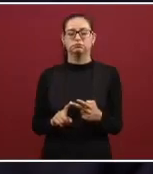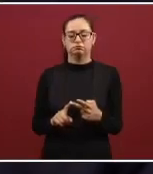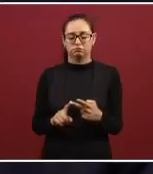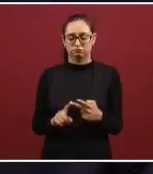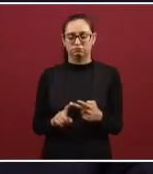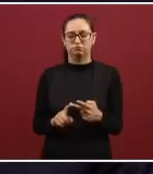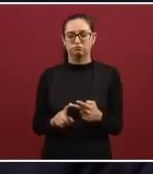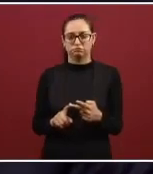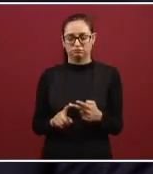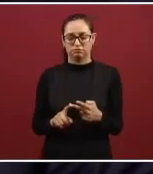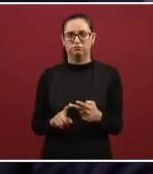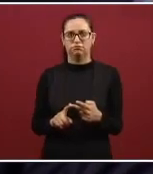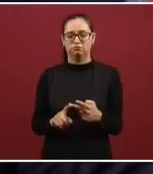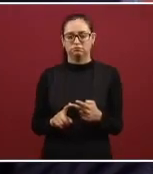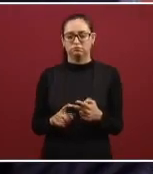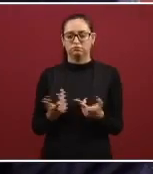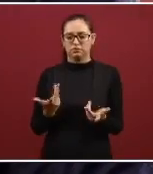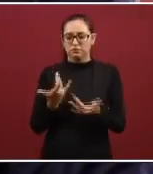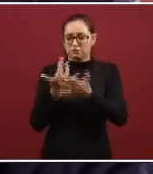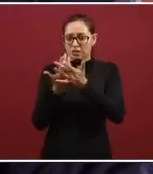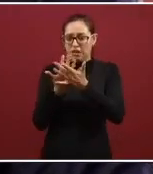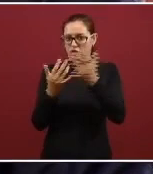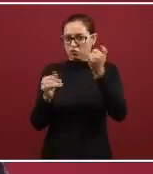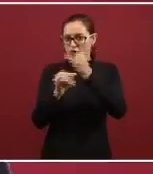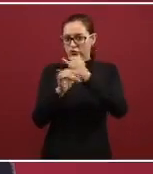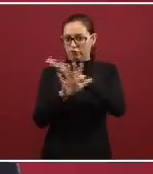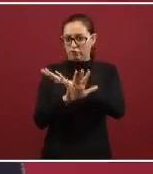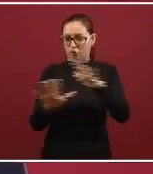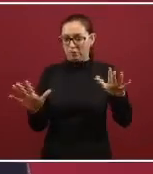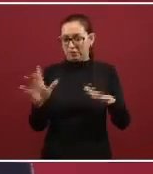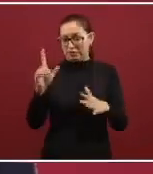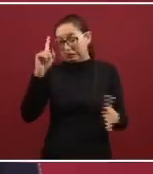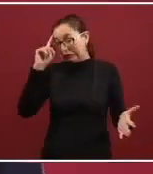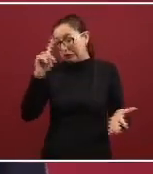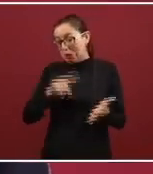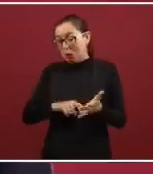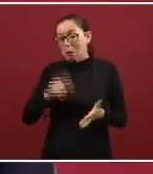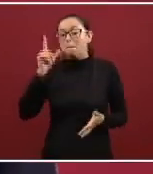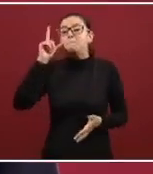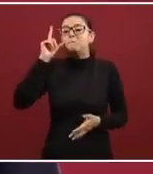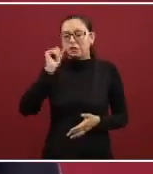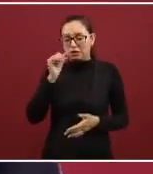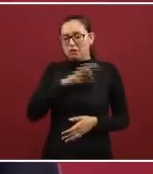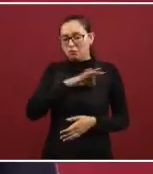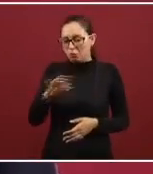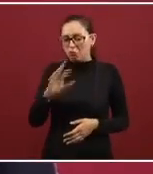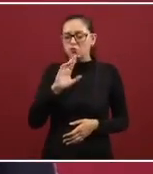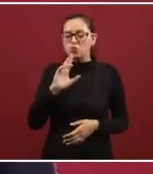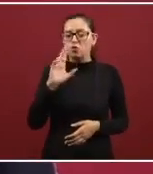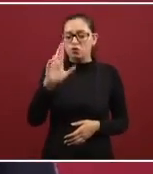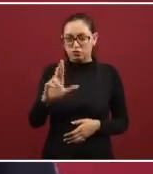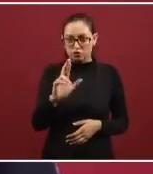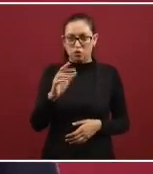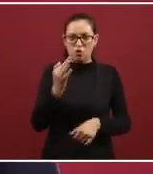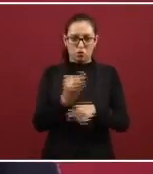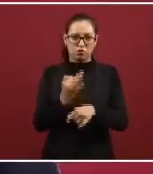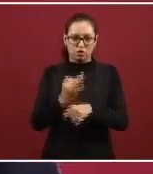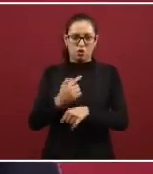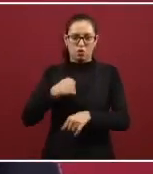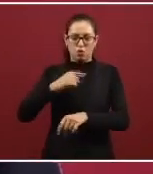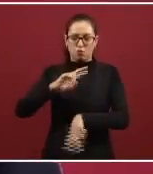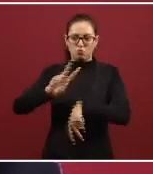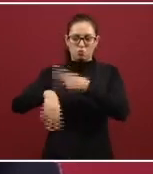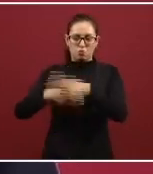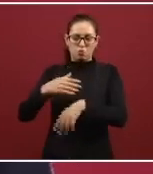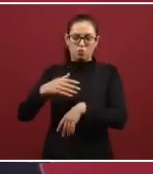esperando el informe, creo que para mañana yo ya les puedo decir, porque hoy voy a